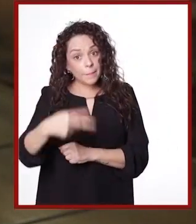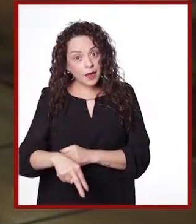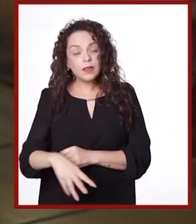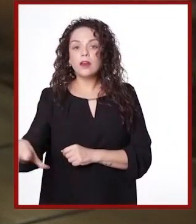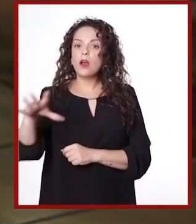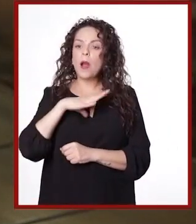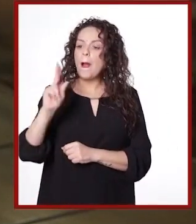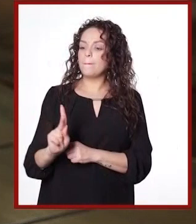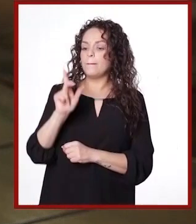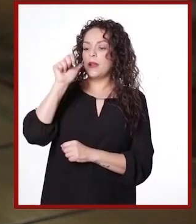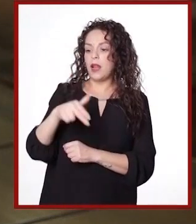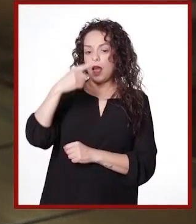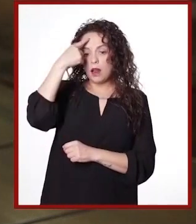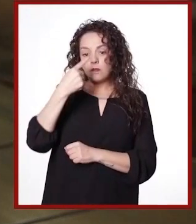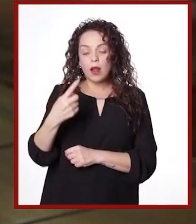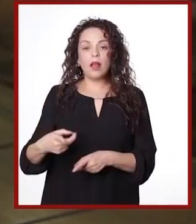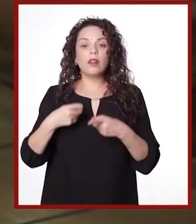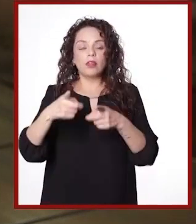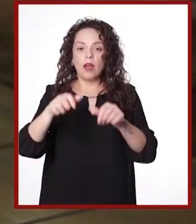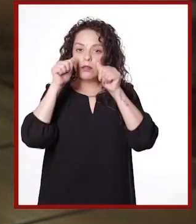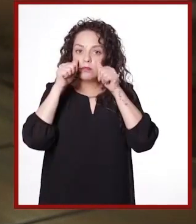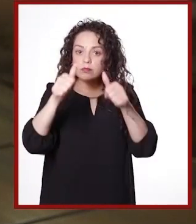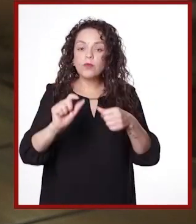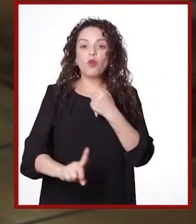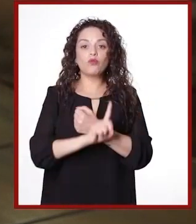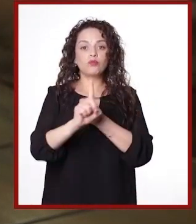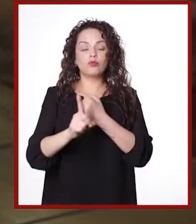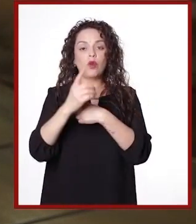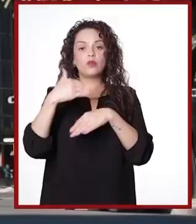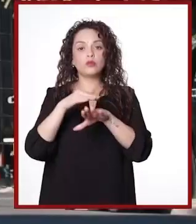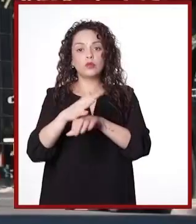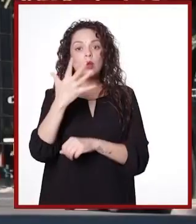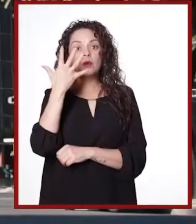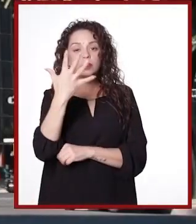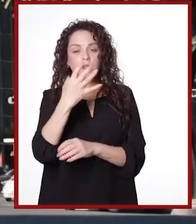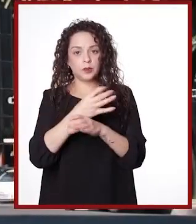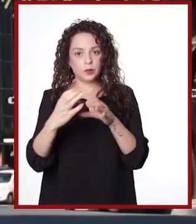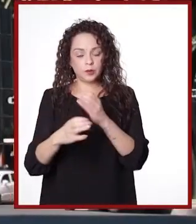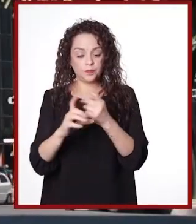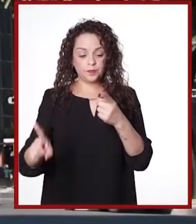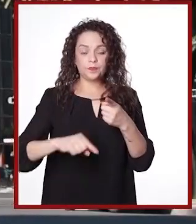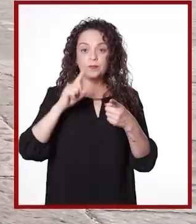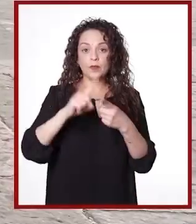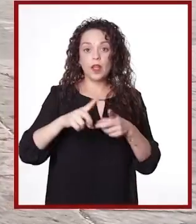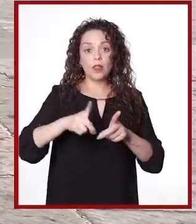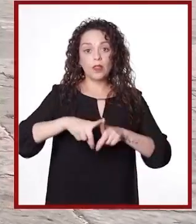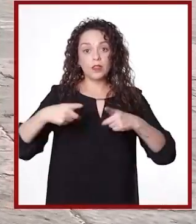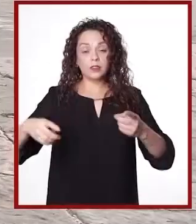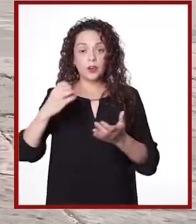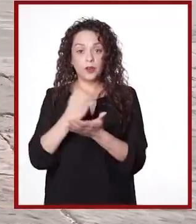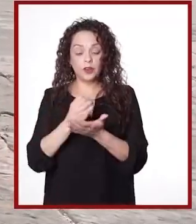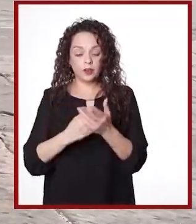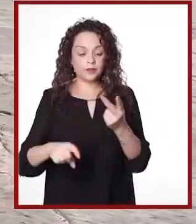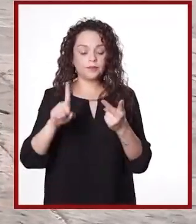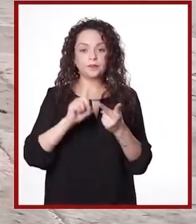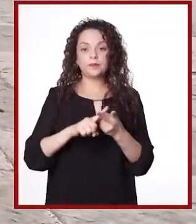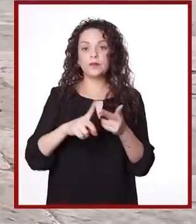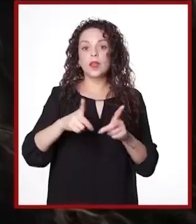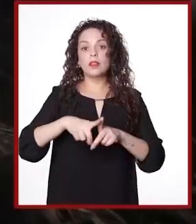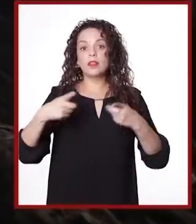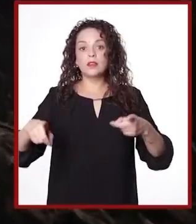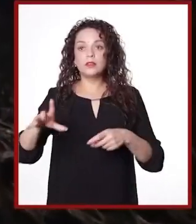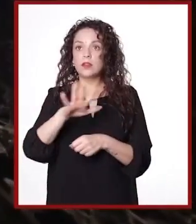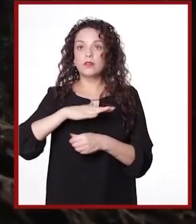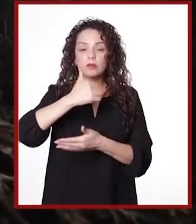tienen planeado atender esta problemática a través de 5 ejes. 1, desarrollo económico. 2, desarrollo